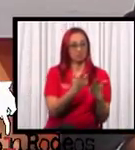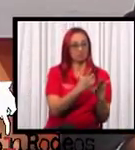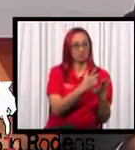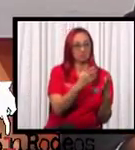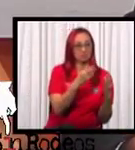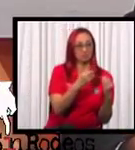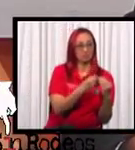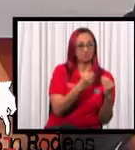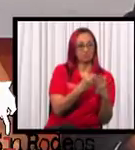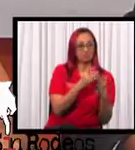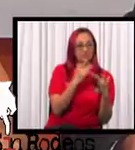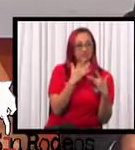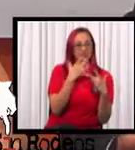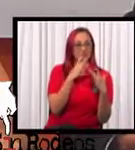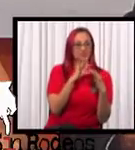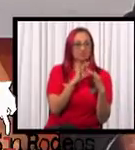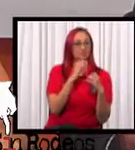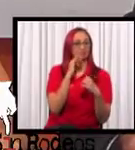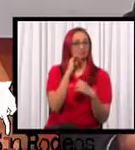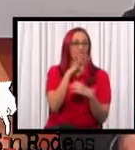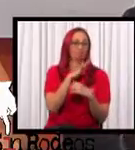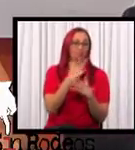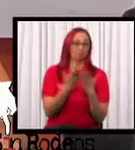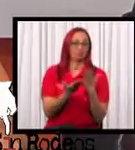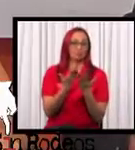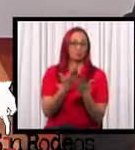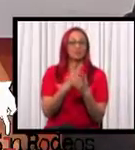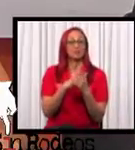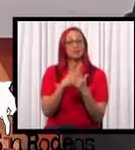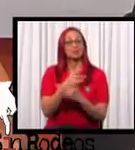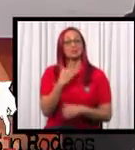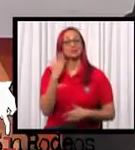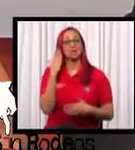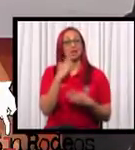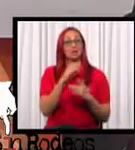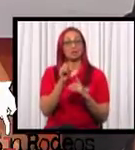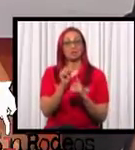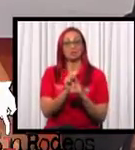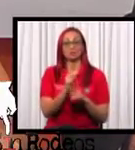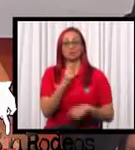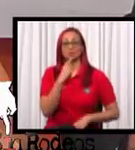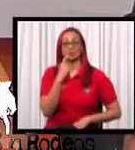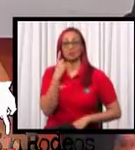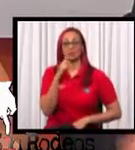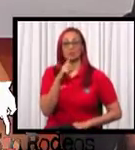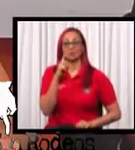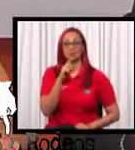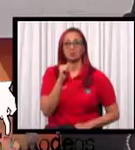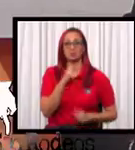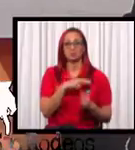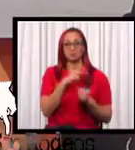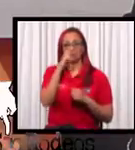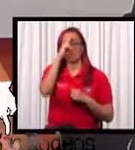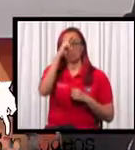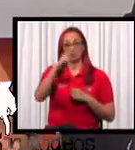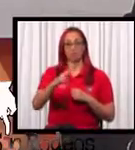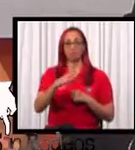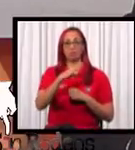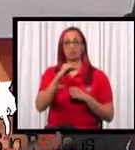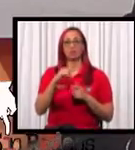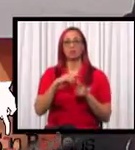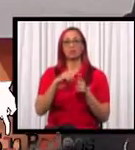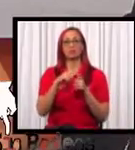susceptible de contaminarse. Entonces se da un fenómeno como el que ocurrió con el Hospital México, y en donde muchos de